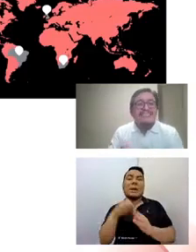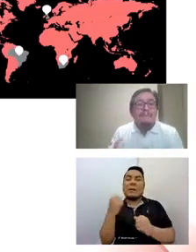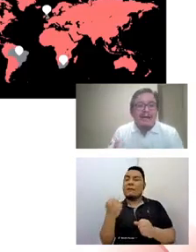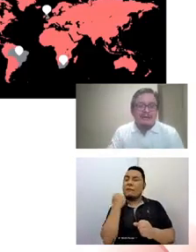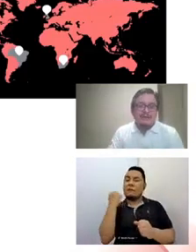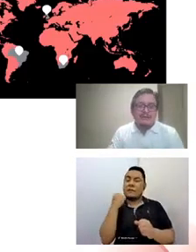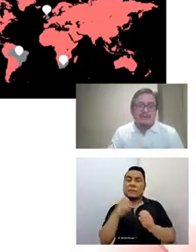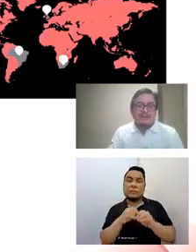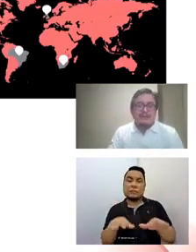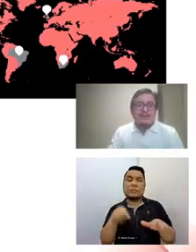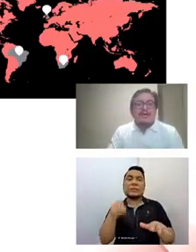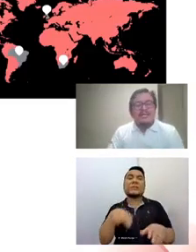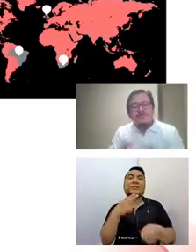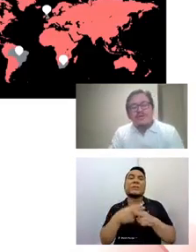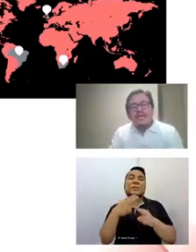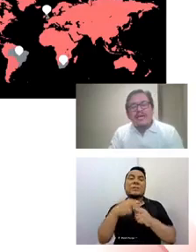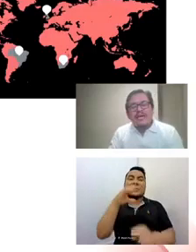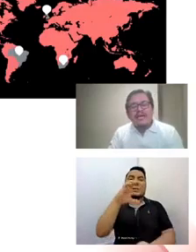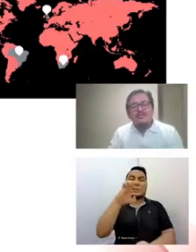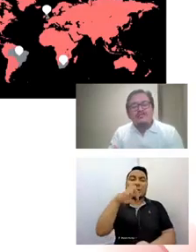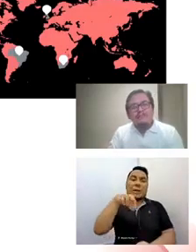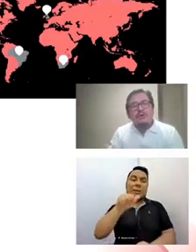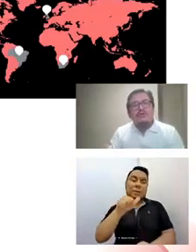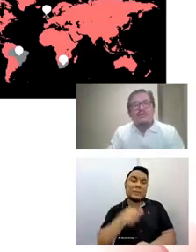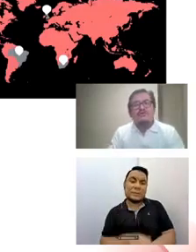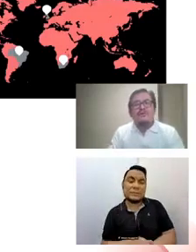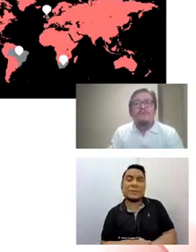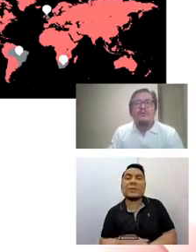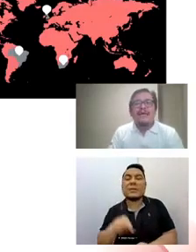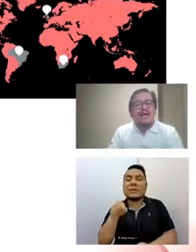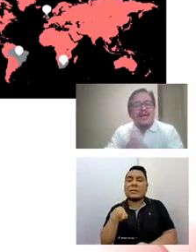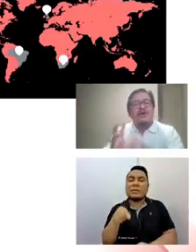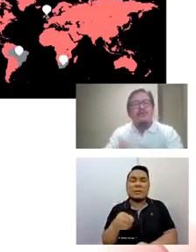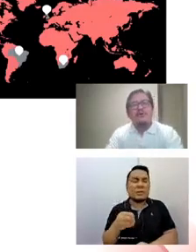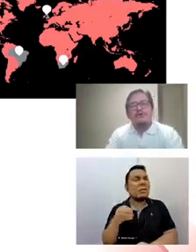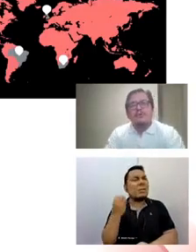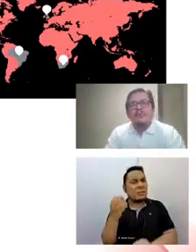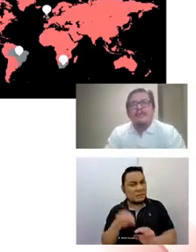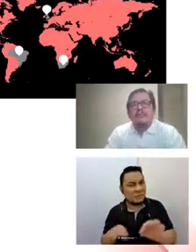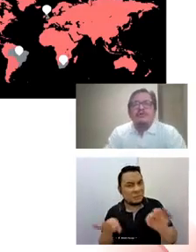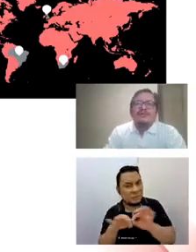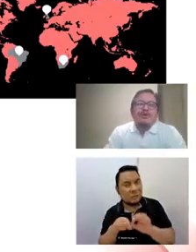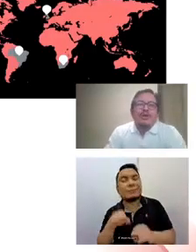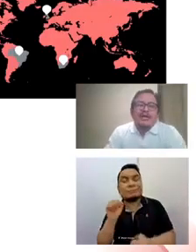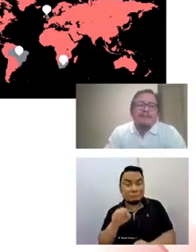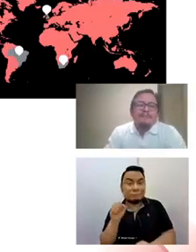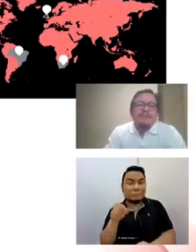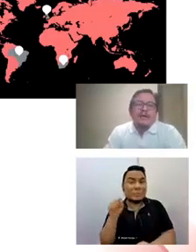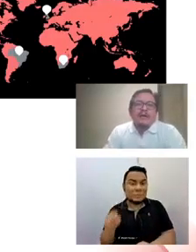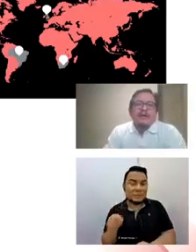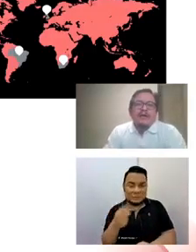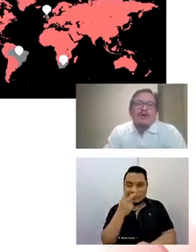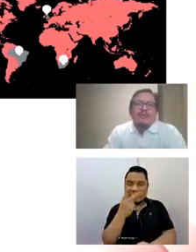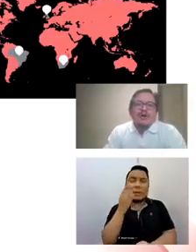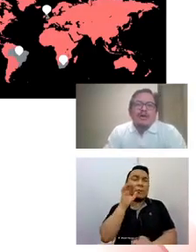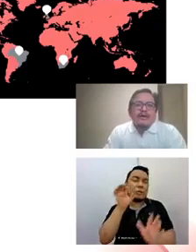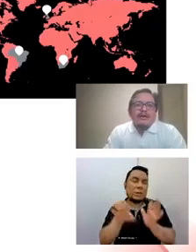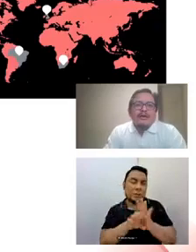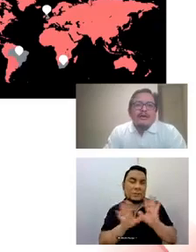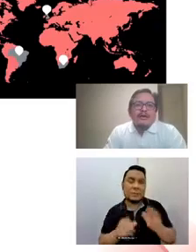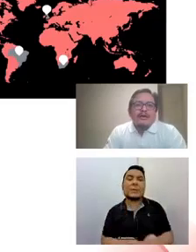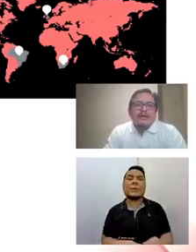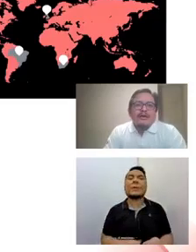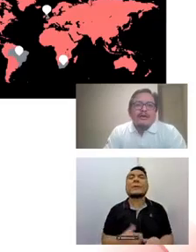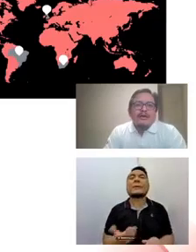intensa, ya se llama cepa. ¿Y esto en qué nos importa? Nos importa, es como, y permítanme una analogía, es como